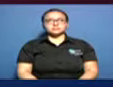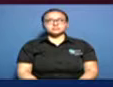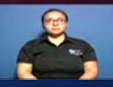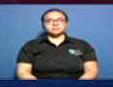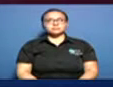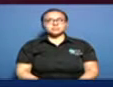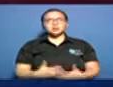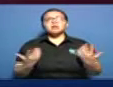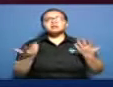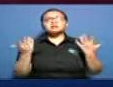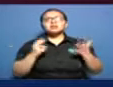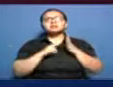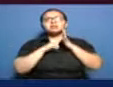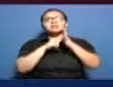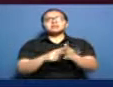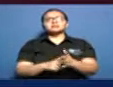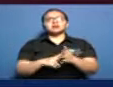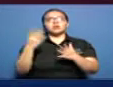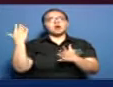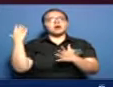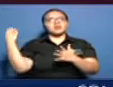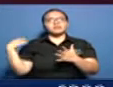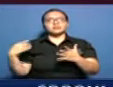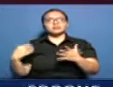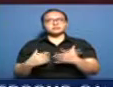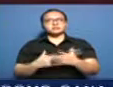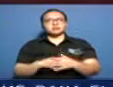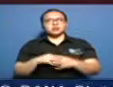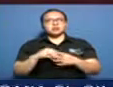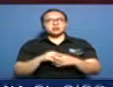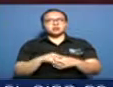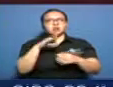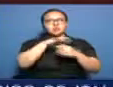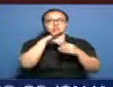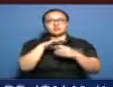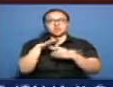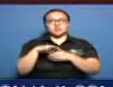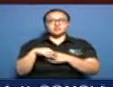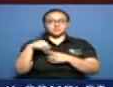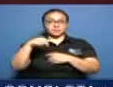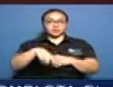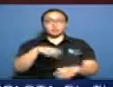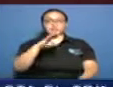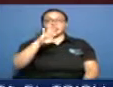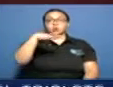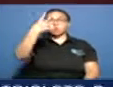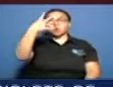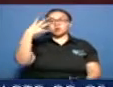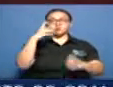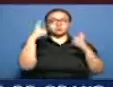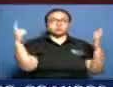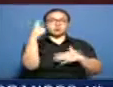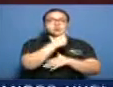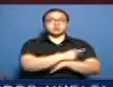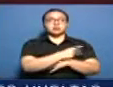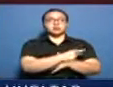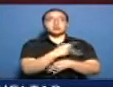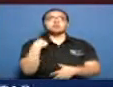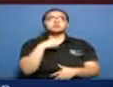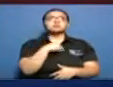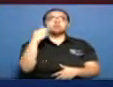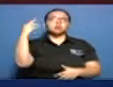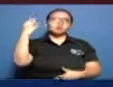¿Y qué tanto se ha avanzado en las tres jornadas anteriores? Este es el cuarto gran día. Uh-huh. Nosotros hemos tenido, en las